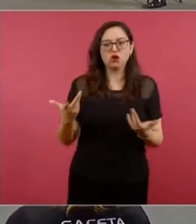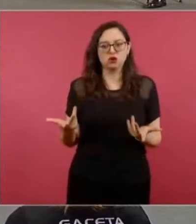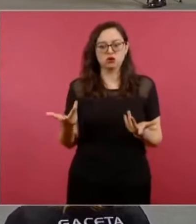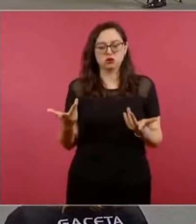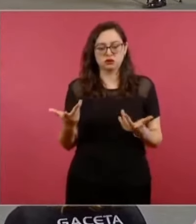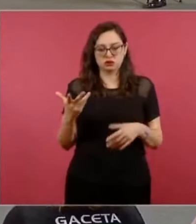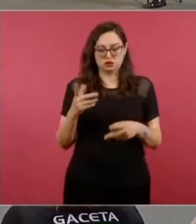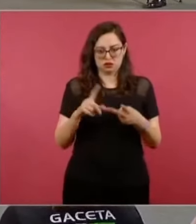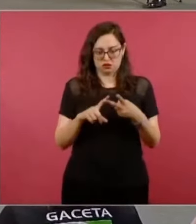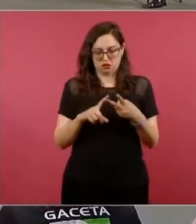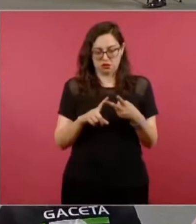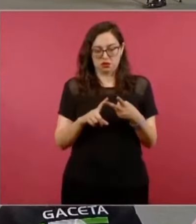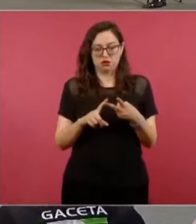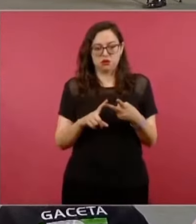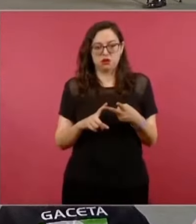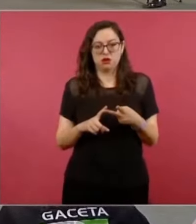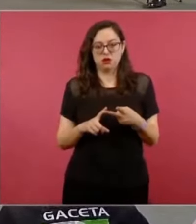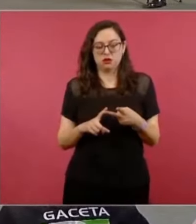fortalecer